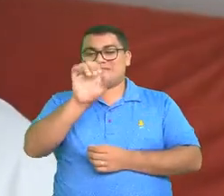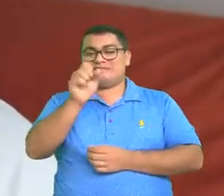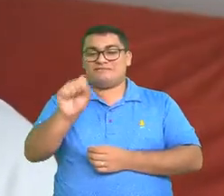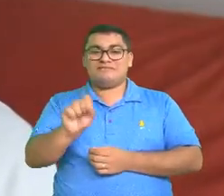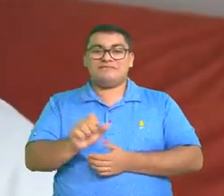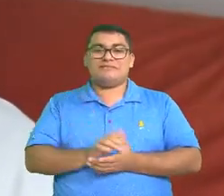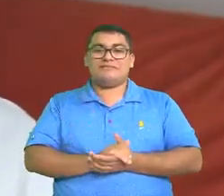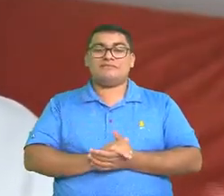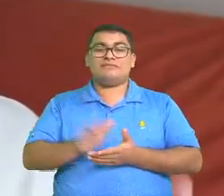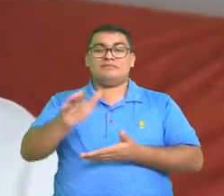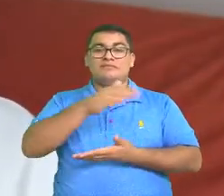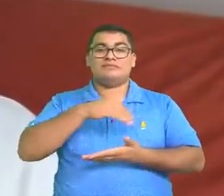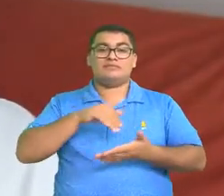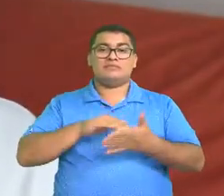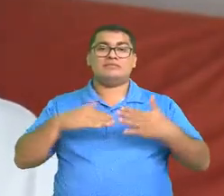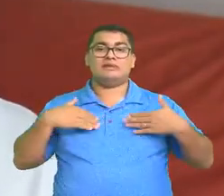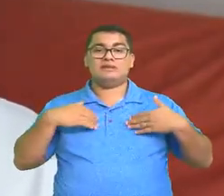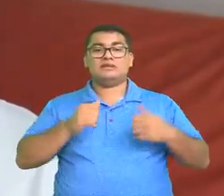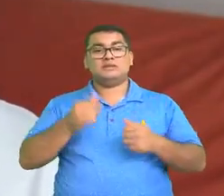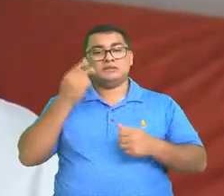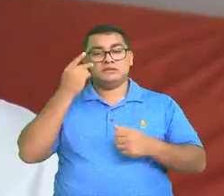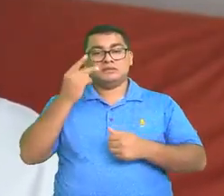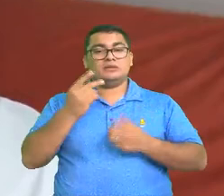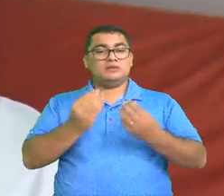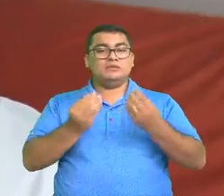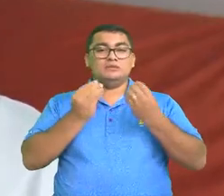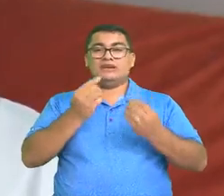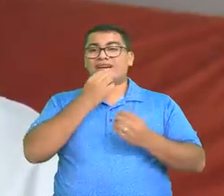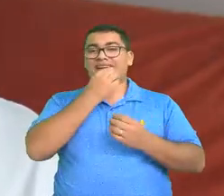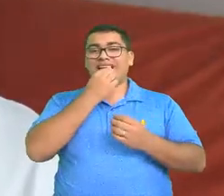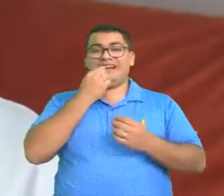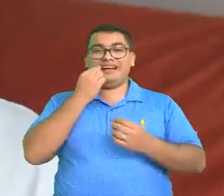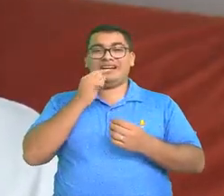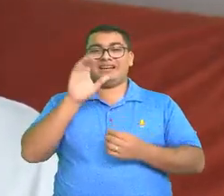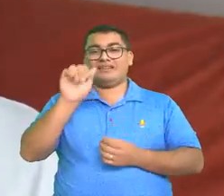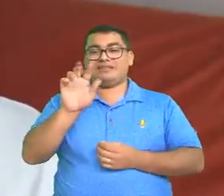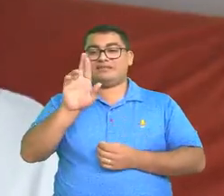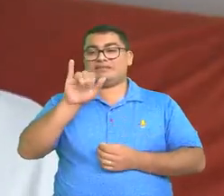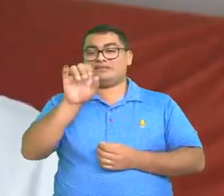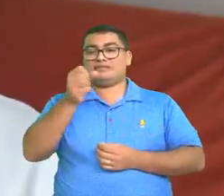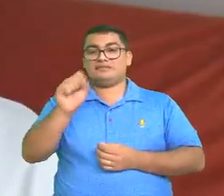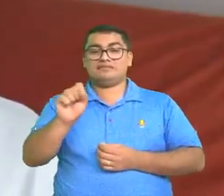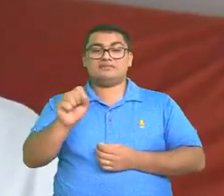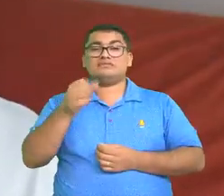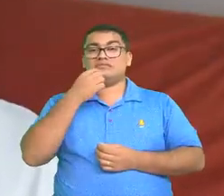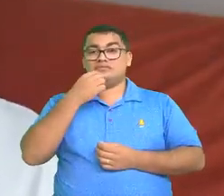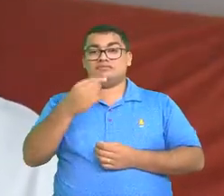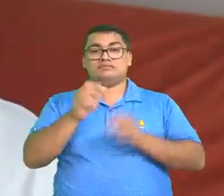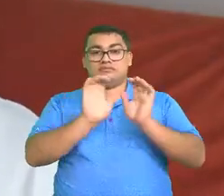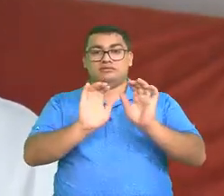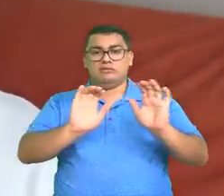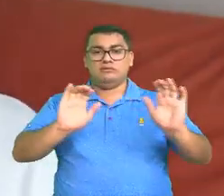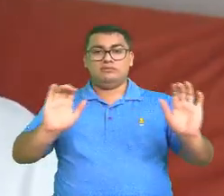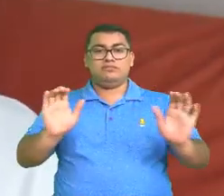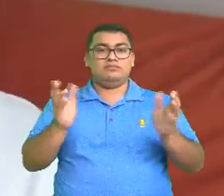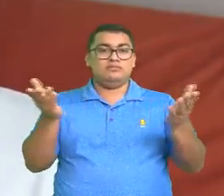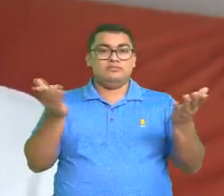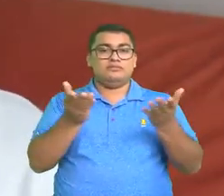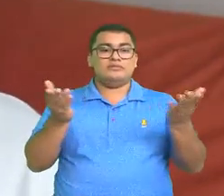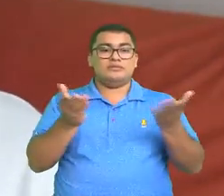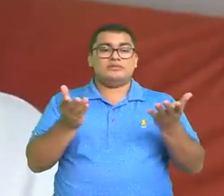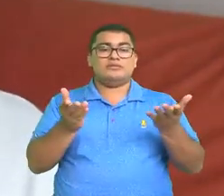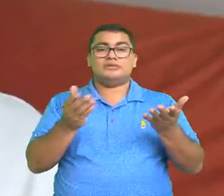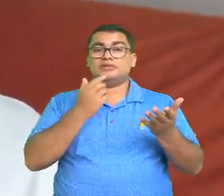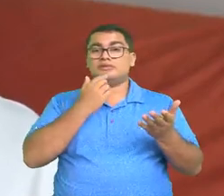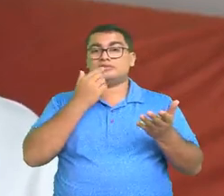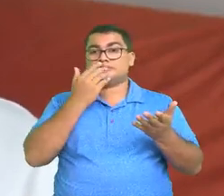en mi centro de salud yo veo muchas caries dental. Sería importante un tema los sobre bombones, la caries dental de odontopediatría.